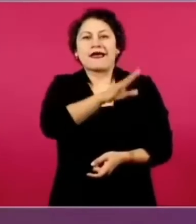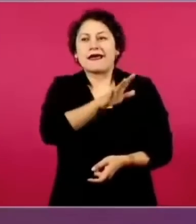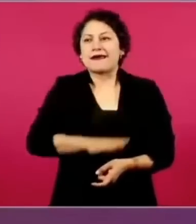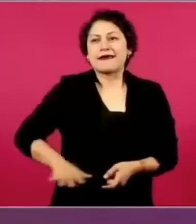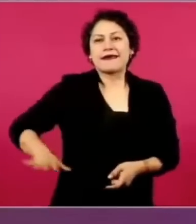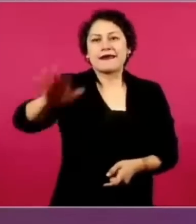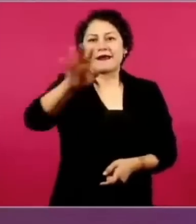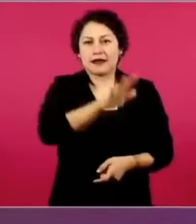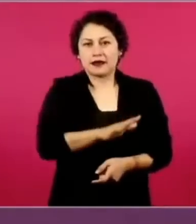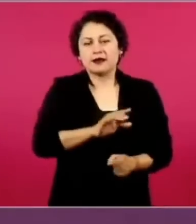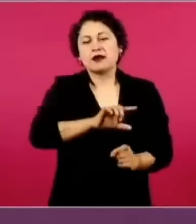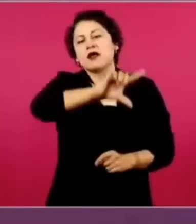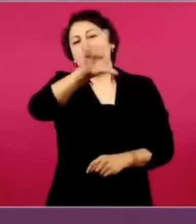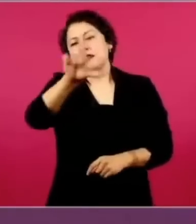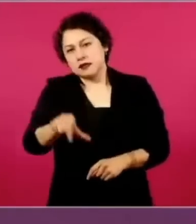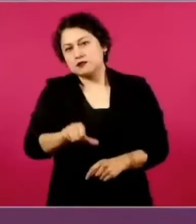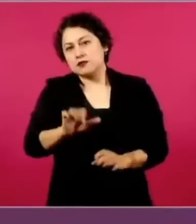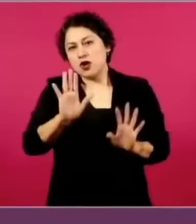la política